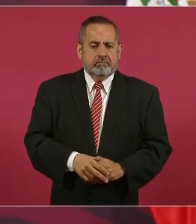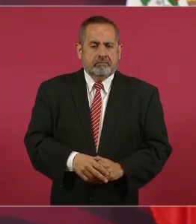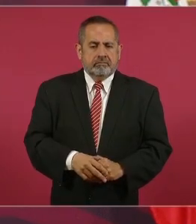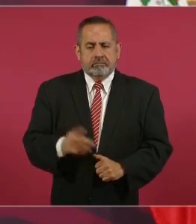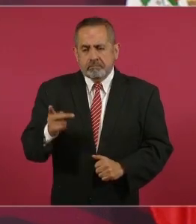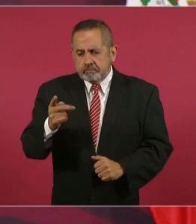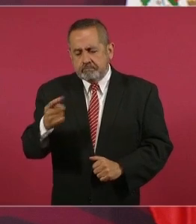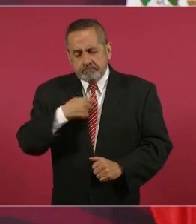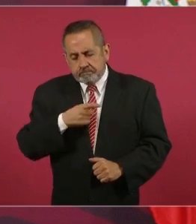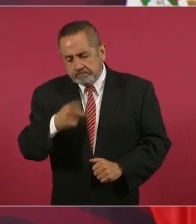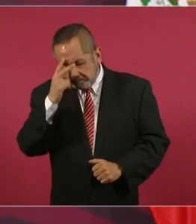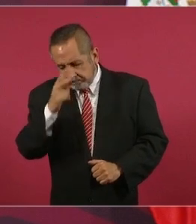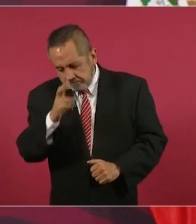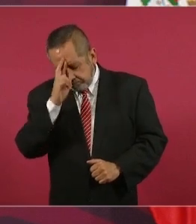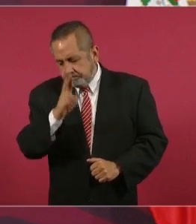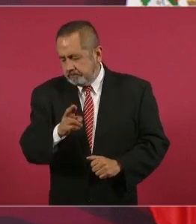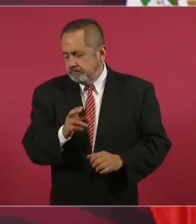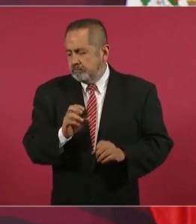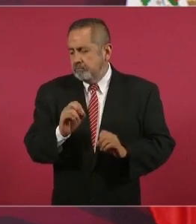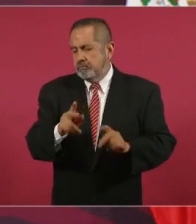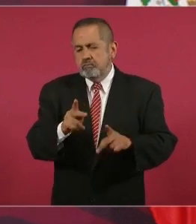por considerar